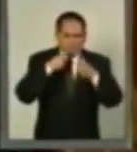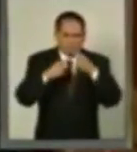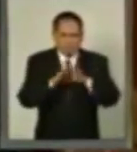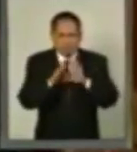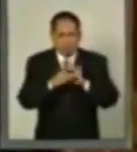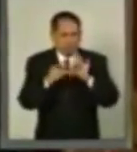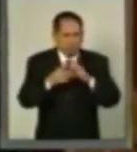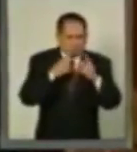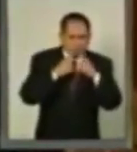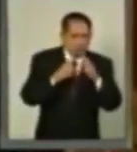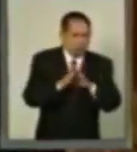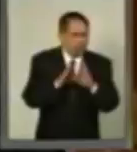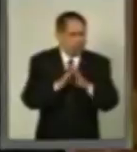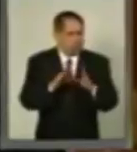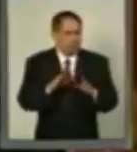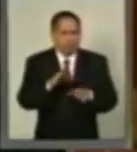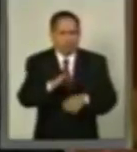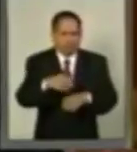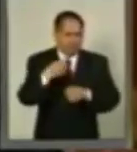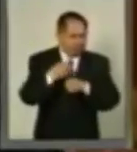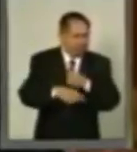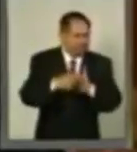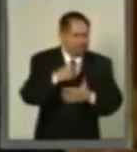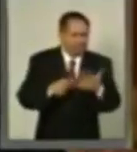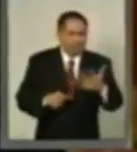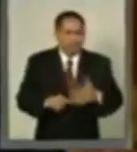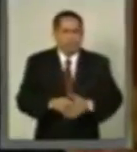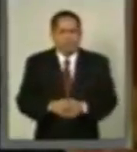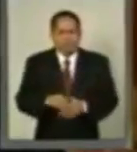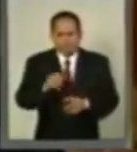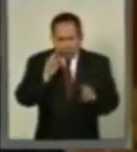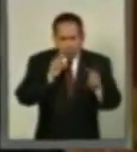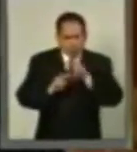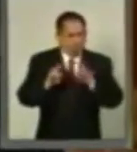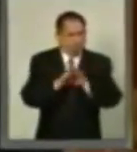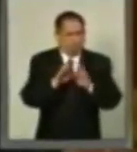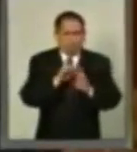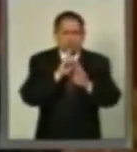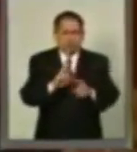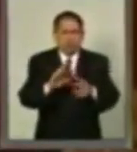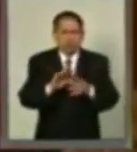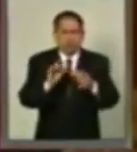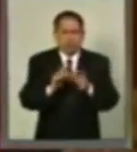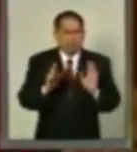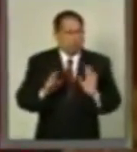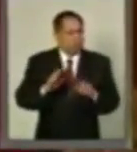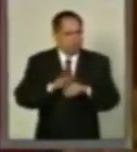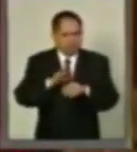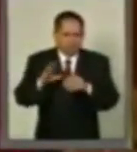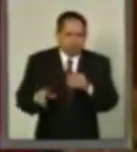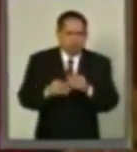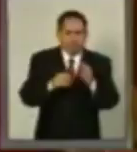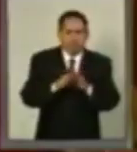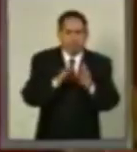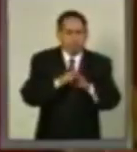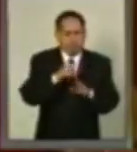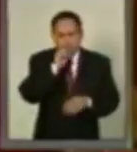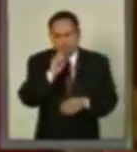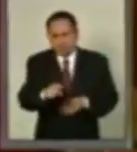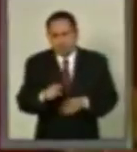afortunadamente hubo una baja en cuanto a los delitos, y hemos tenido un repunte reconocido por el